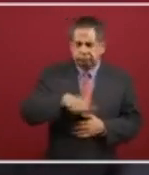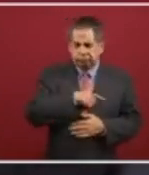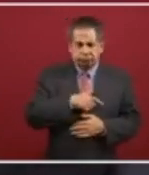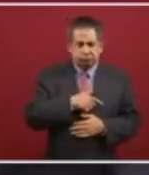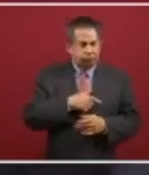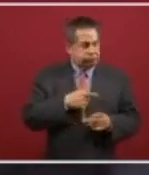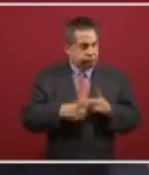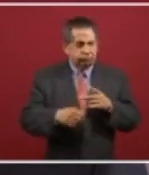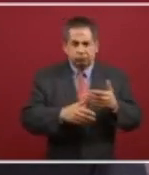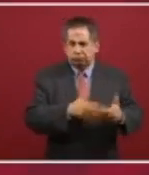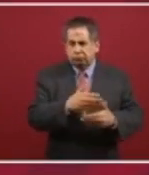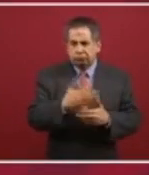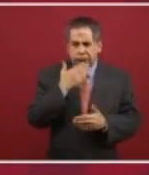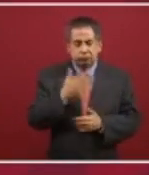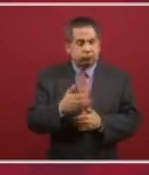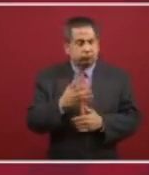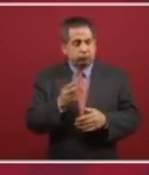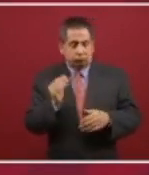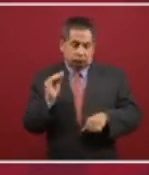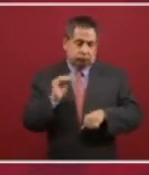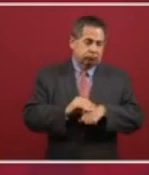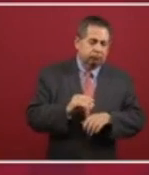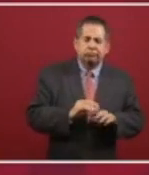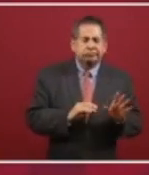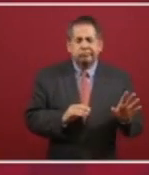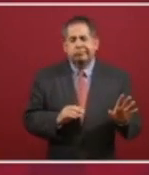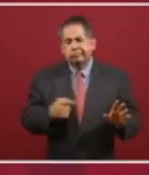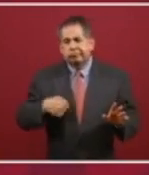en vigor o se imponga